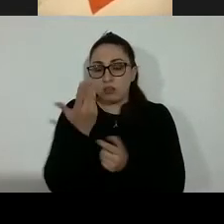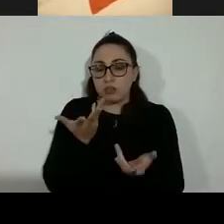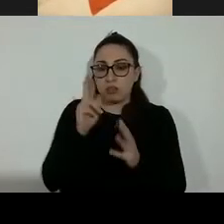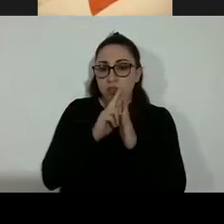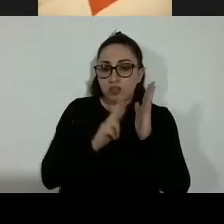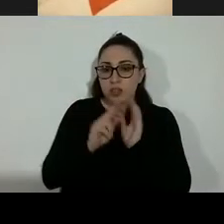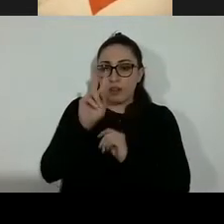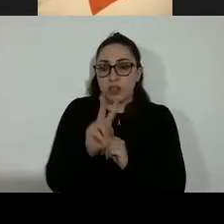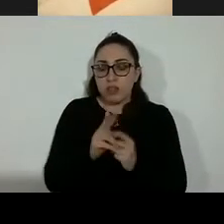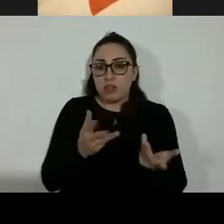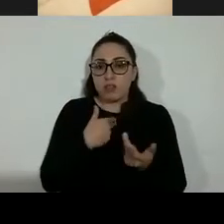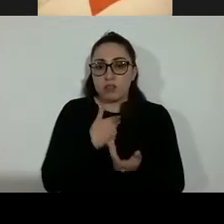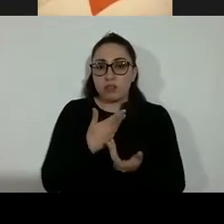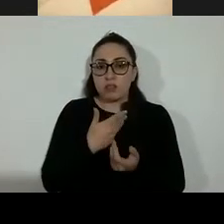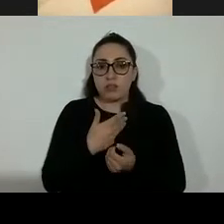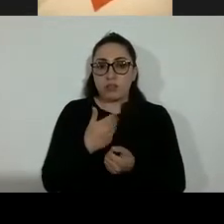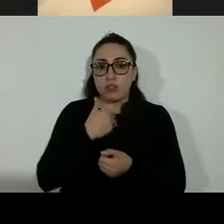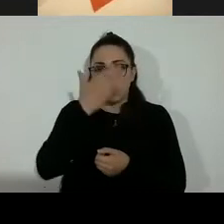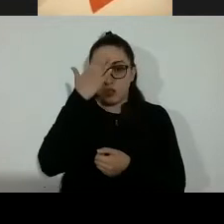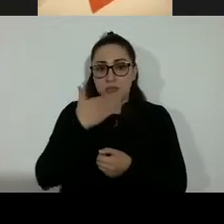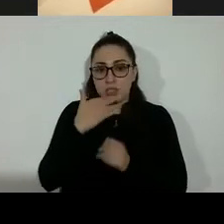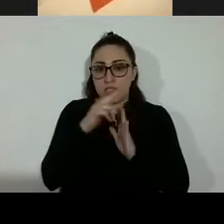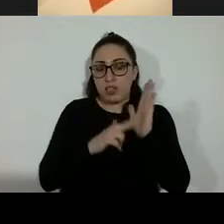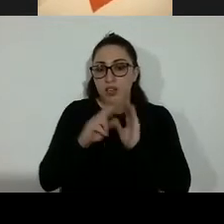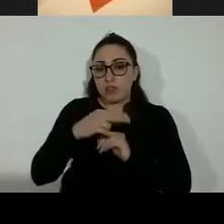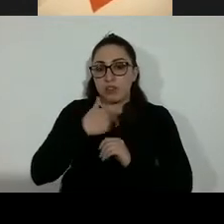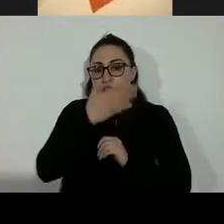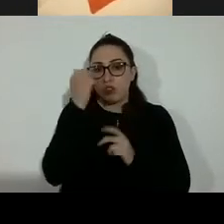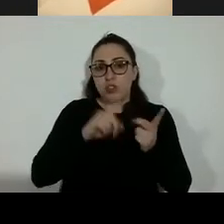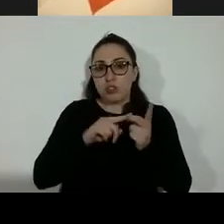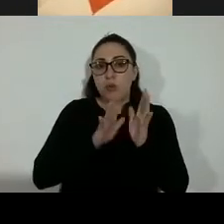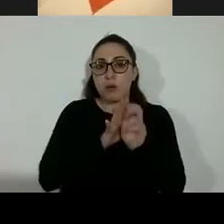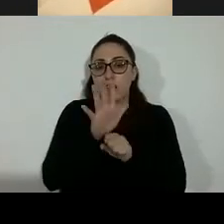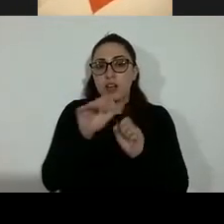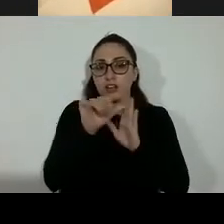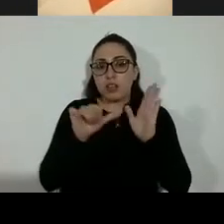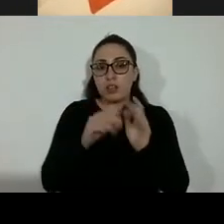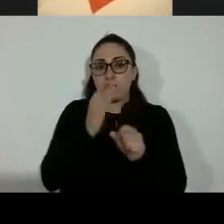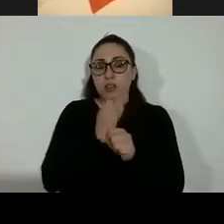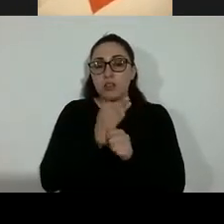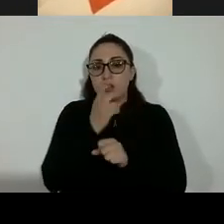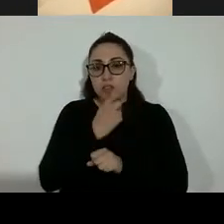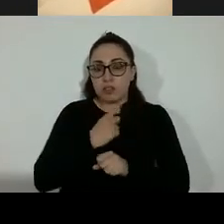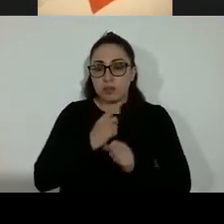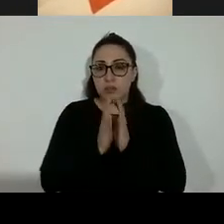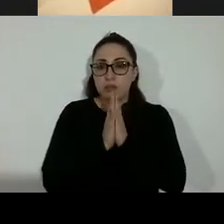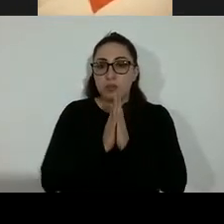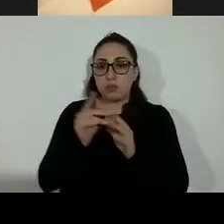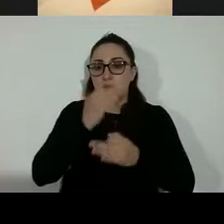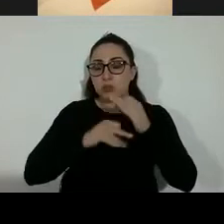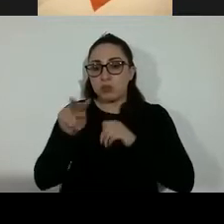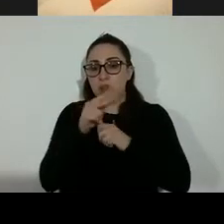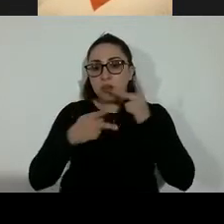quiero, conozco bien el reglamento, entonces no encuentro el artículo y quisiera, porque bueno, lo aseveraron con mucha seguridad, pues